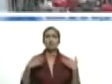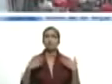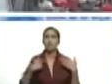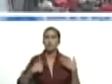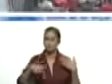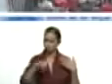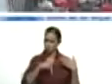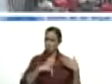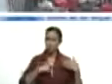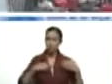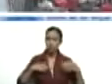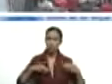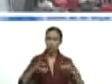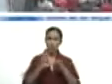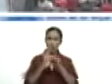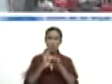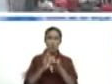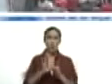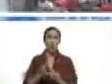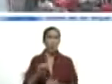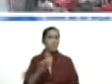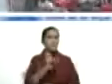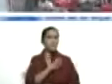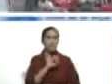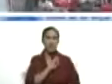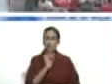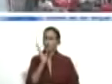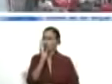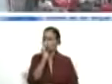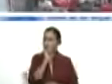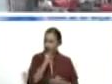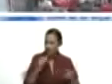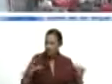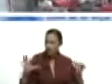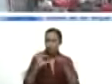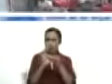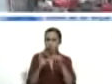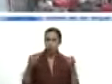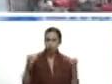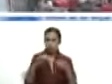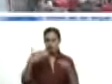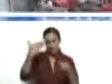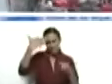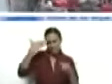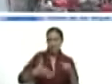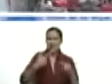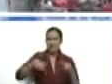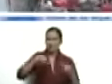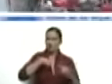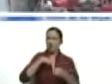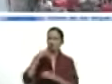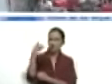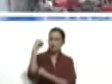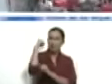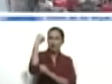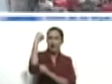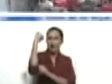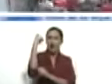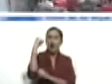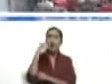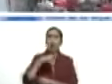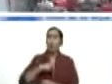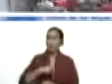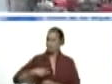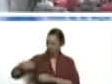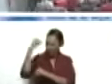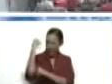máxima unión y movilización cívico-militar, que el equipo gana y vamos a ganar, por las buenas